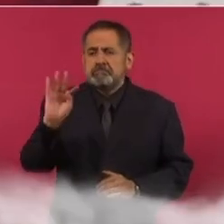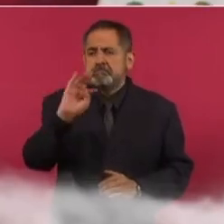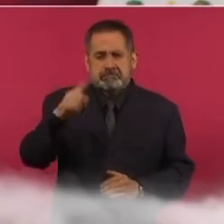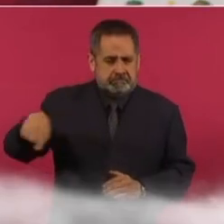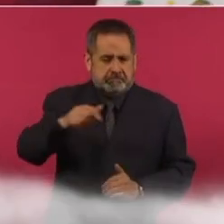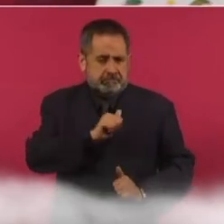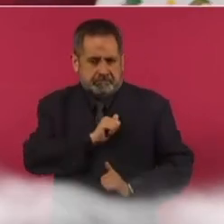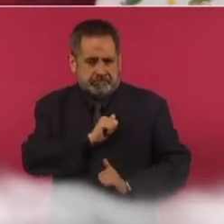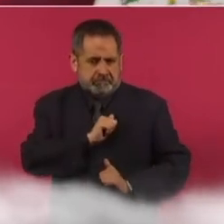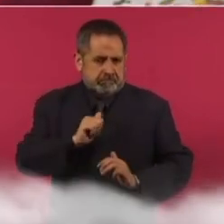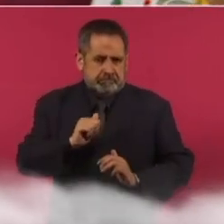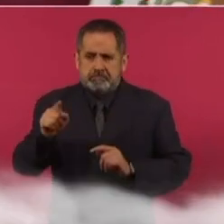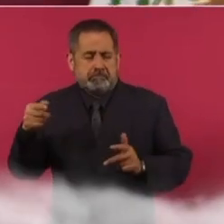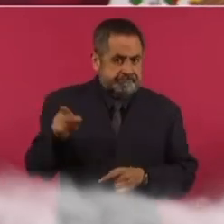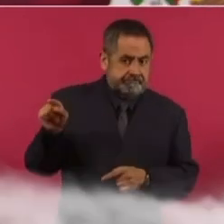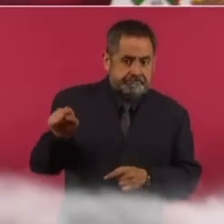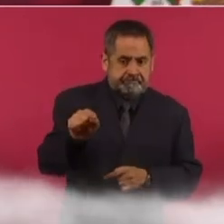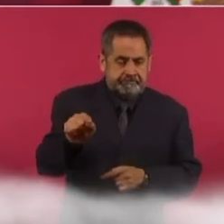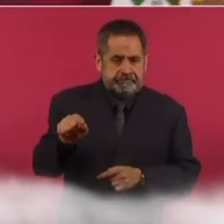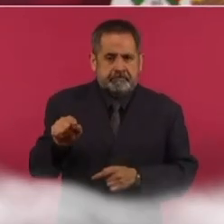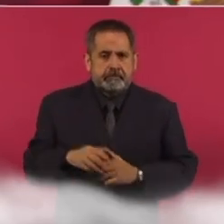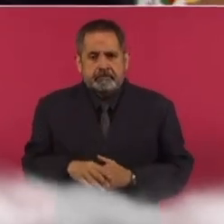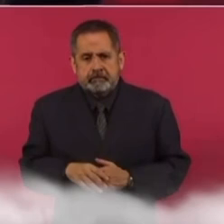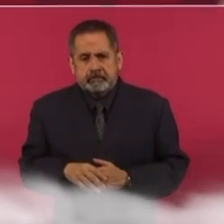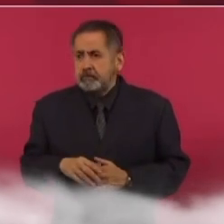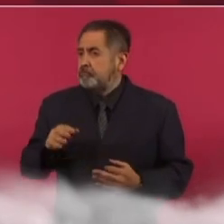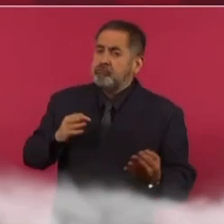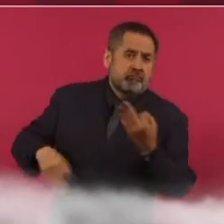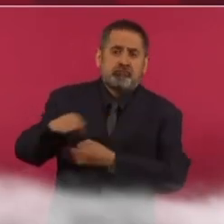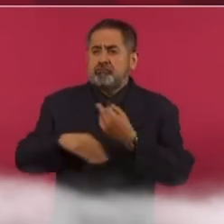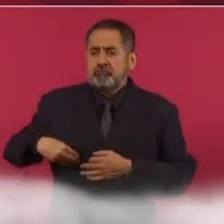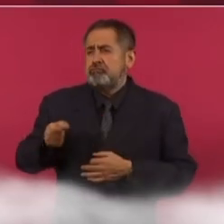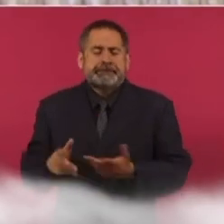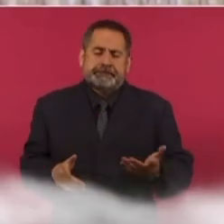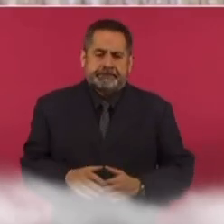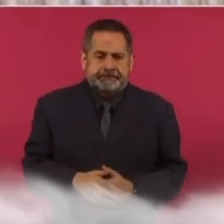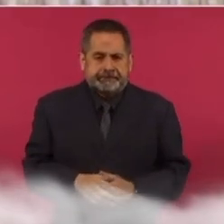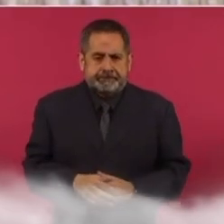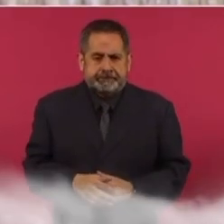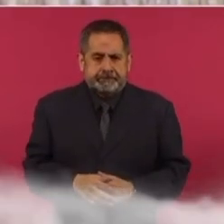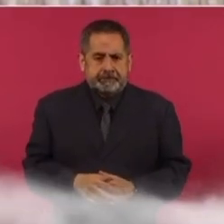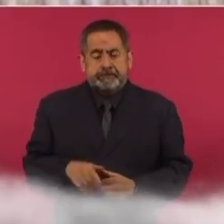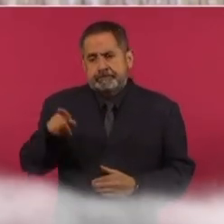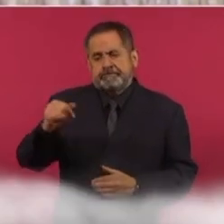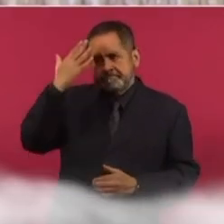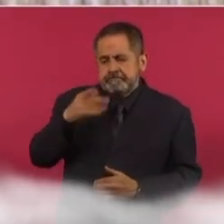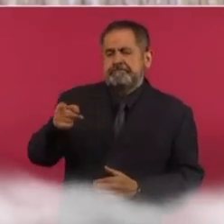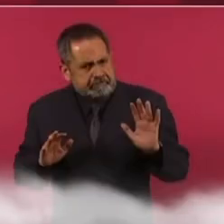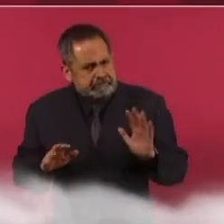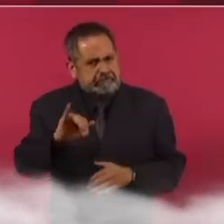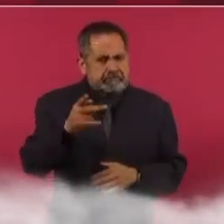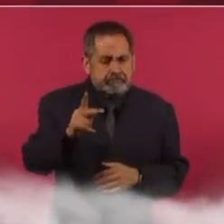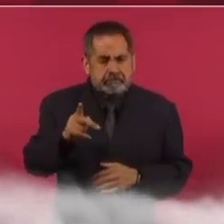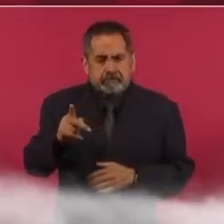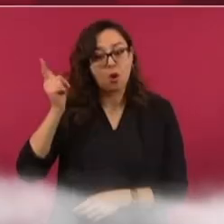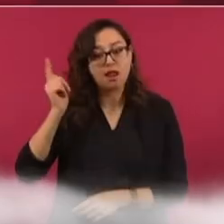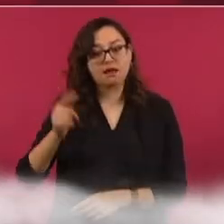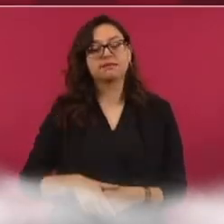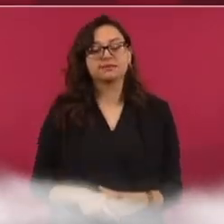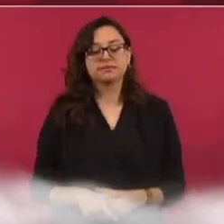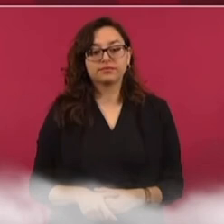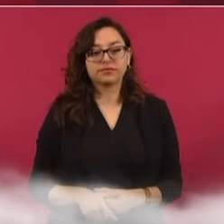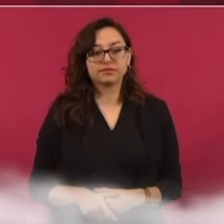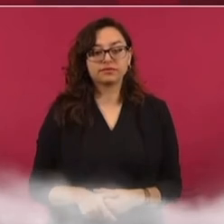cometen delitos, no se puede culpar a toda la institución. Sí, se afecta a la institución, sí. Se les protege.